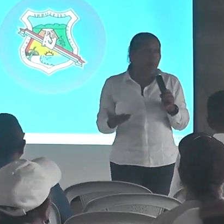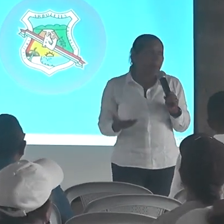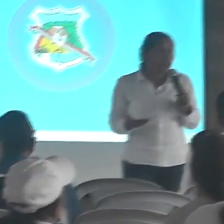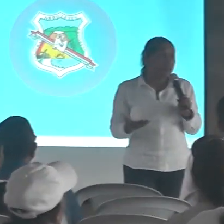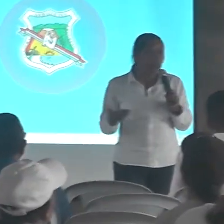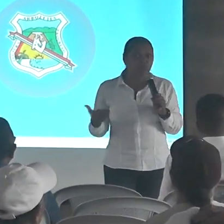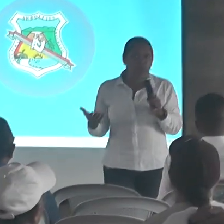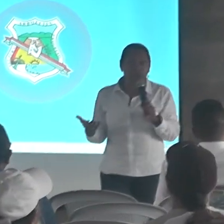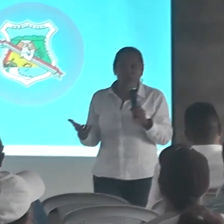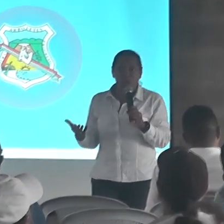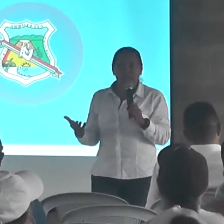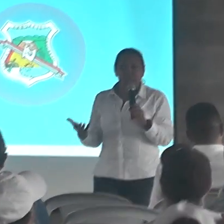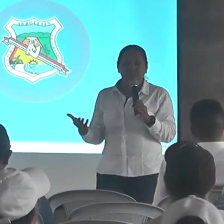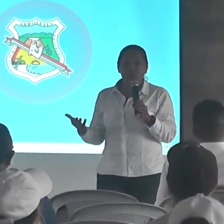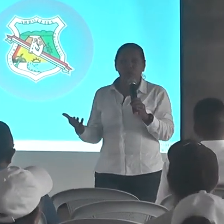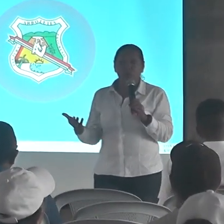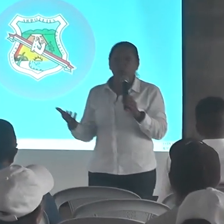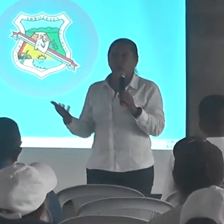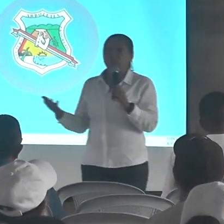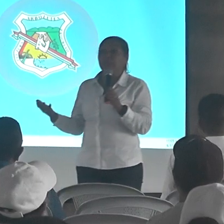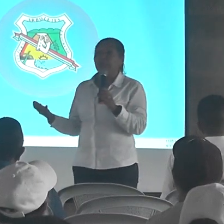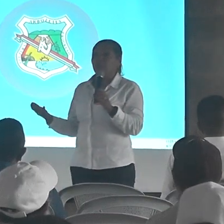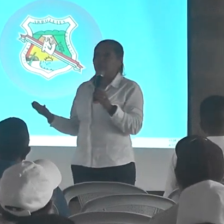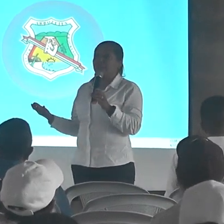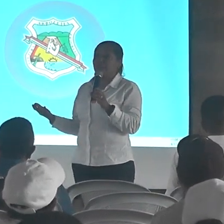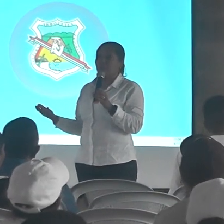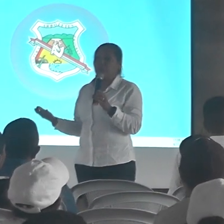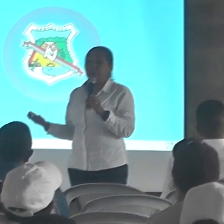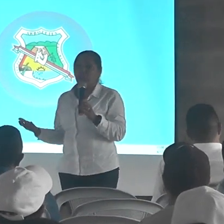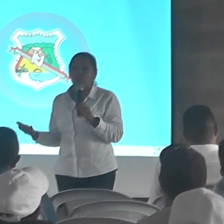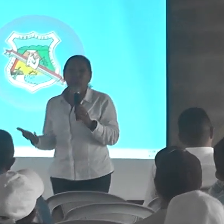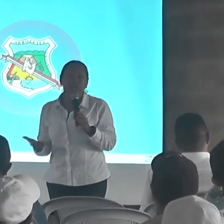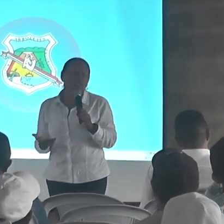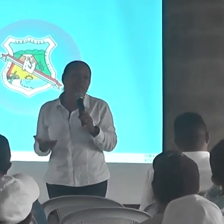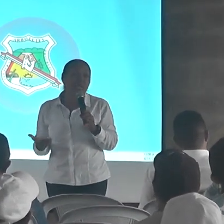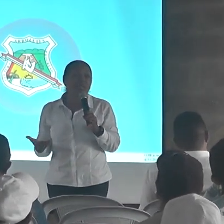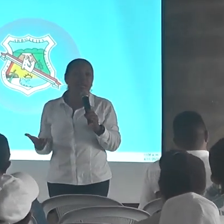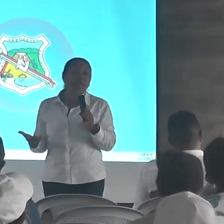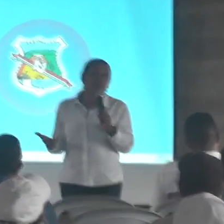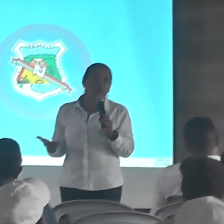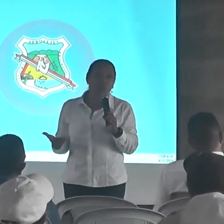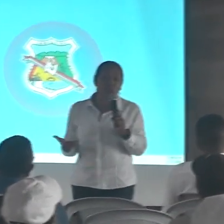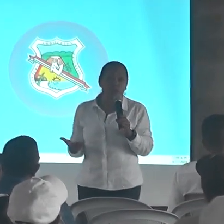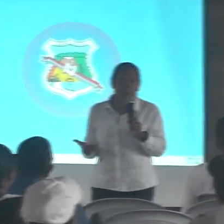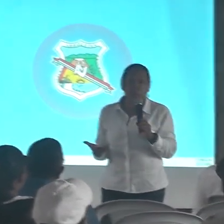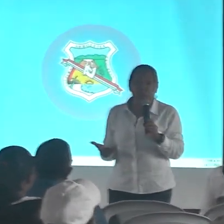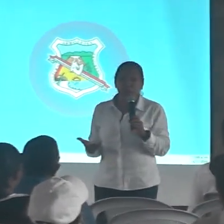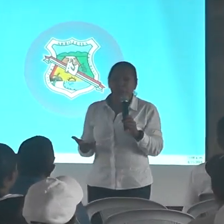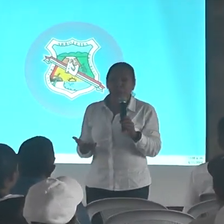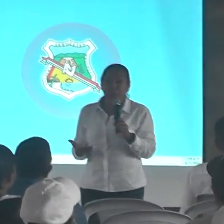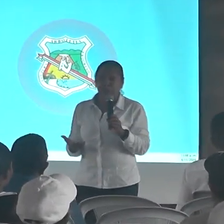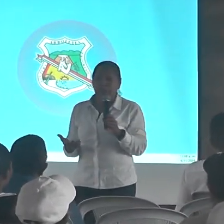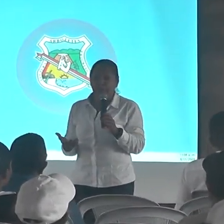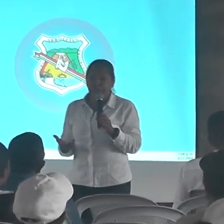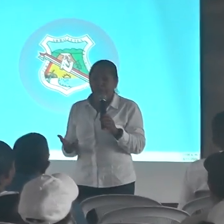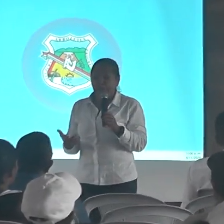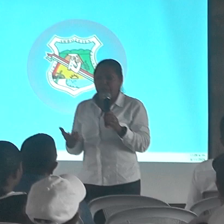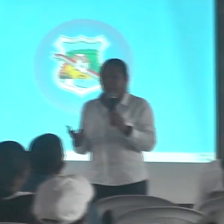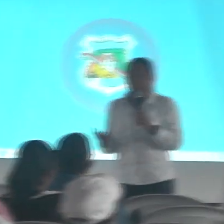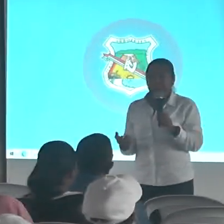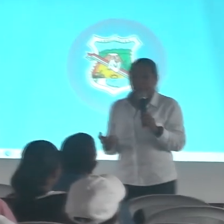142. Pero les quiero contar algo, en este momento es lo que tenemos, la ley 142, y es de ella la que nosotros tenemos,